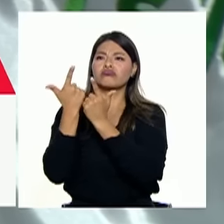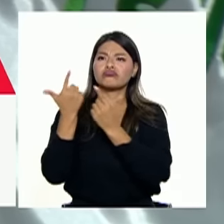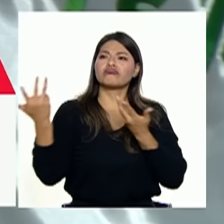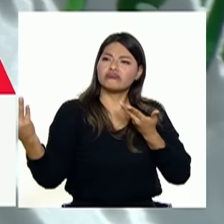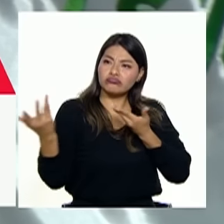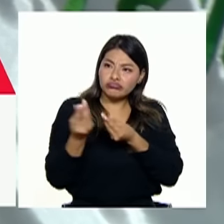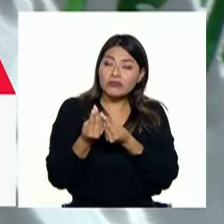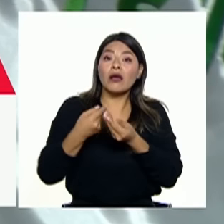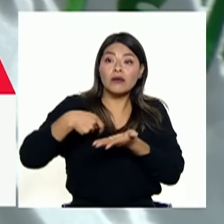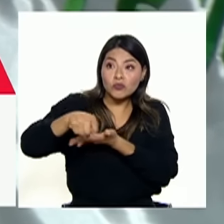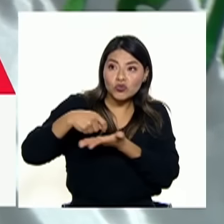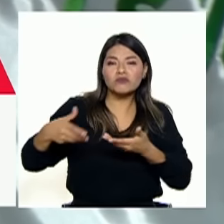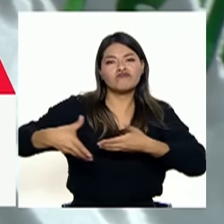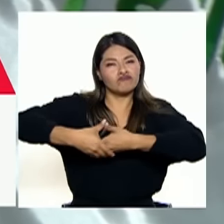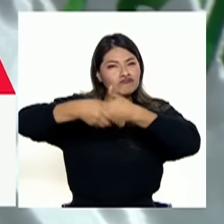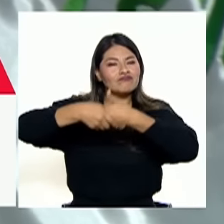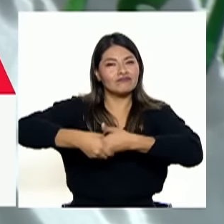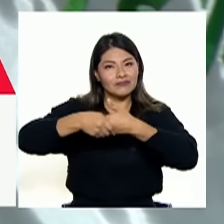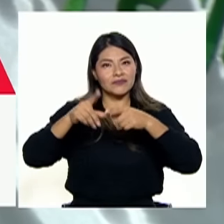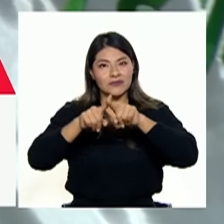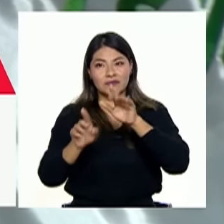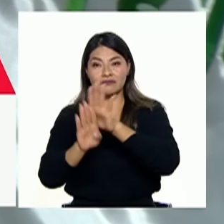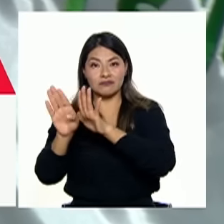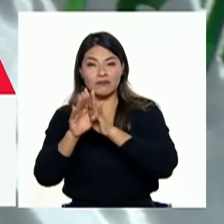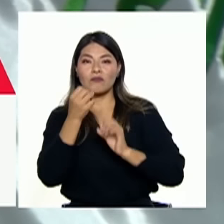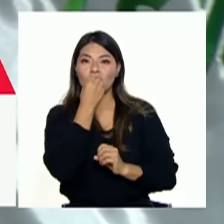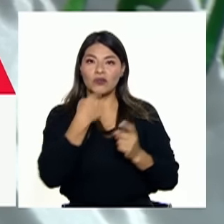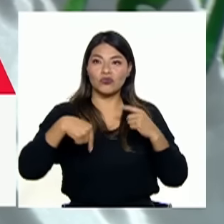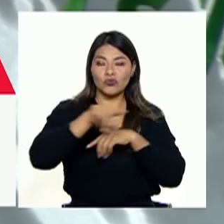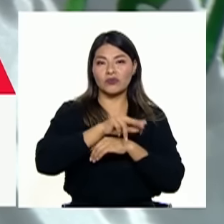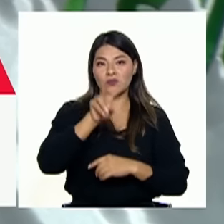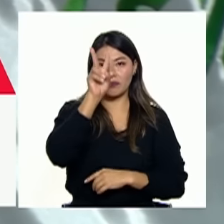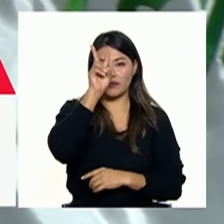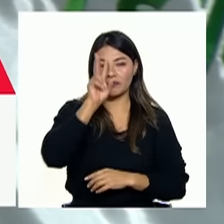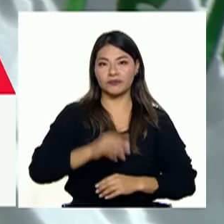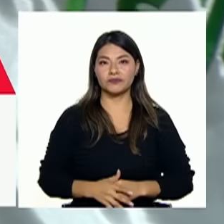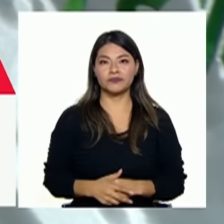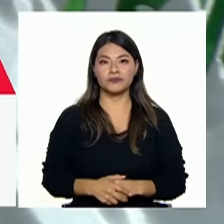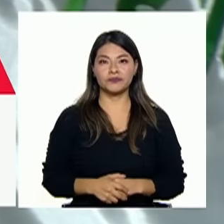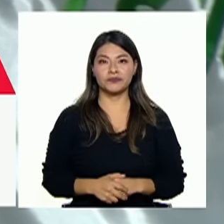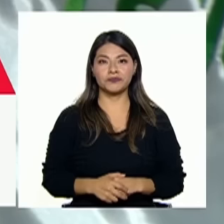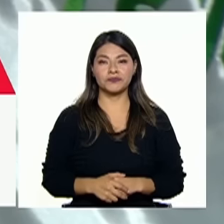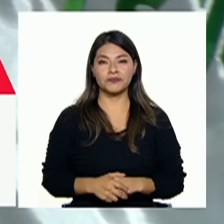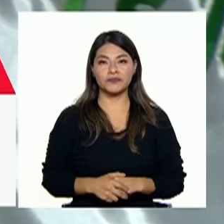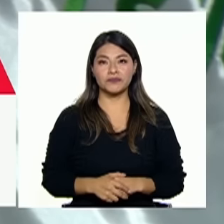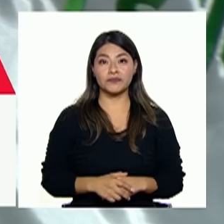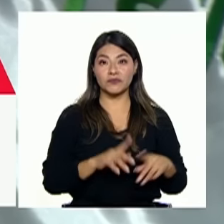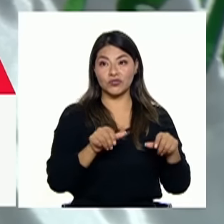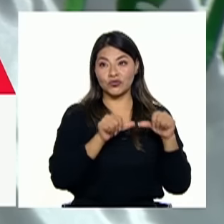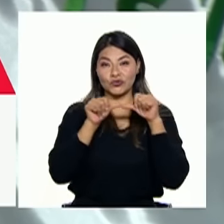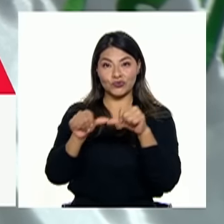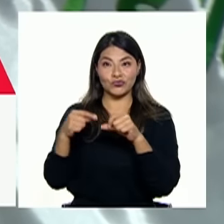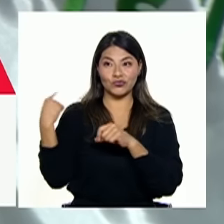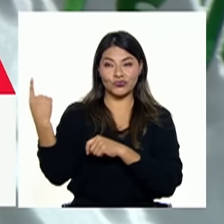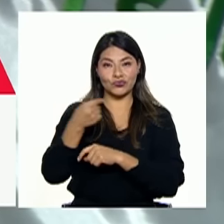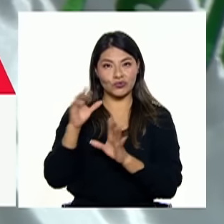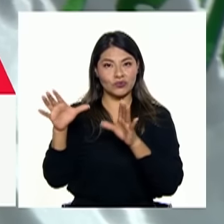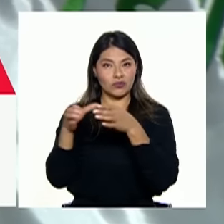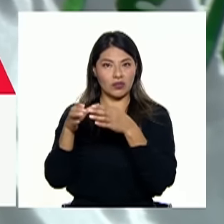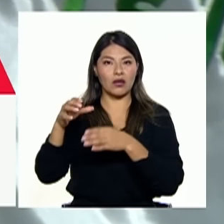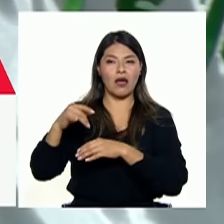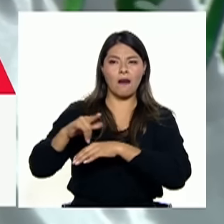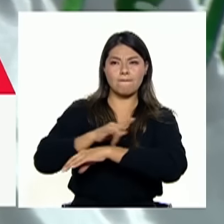para proveerlos de bienes y servicios en pro de la defensa y seguridad del país. La concesión del puerto de Marcona, que